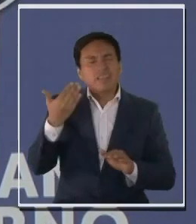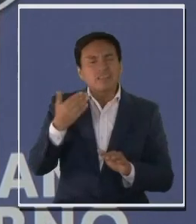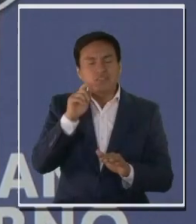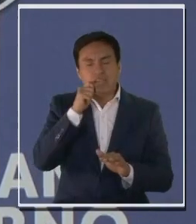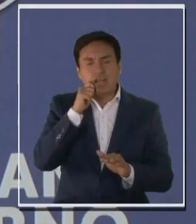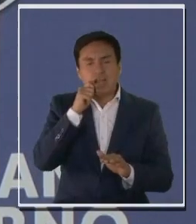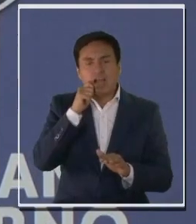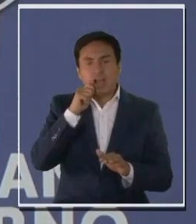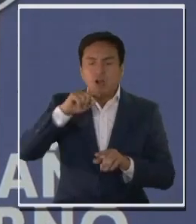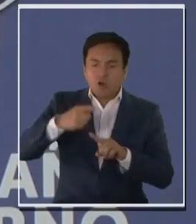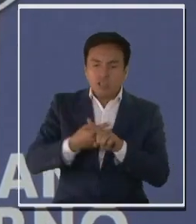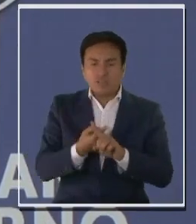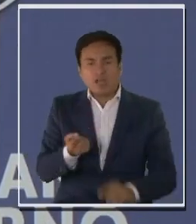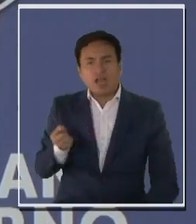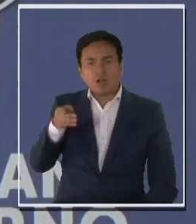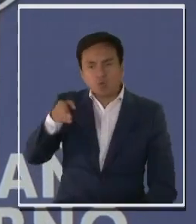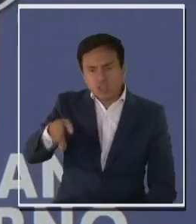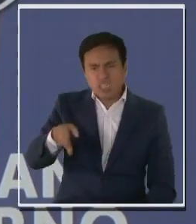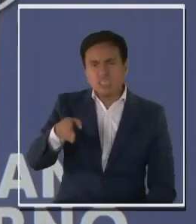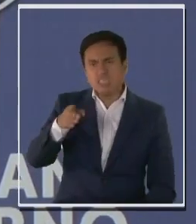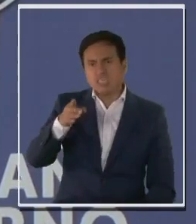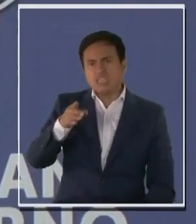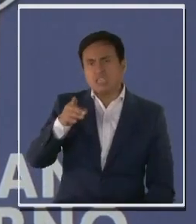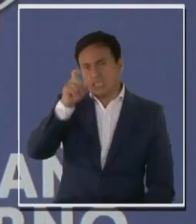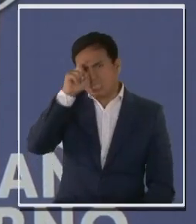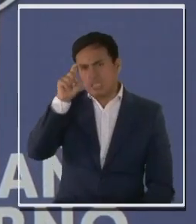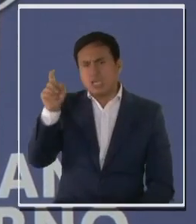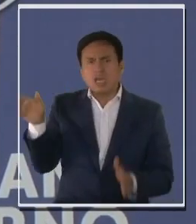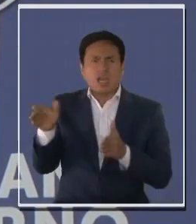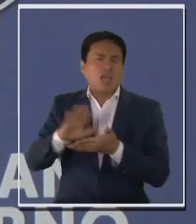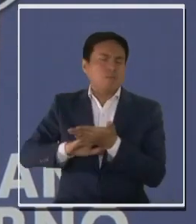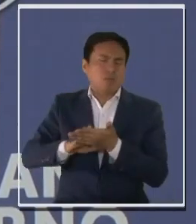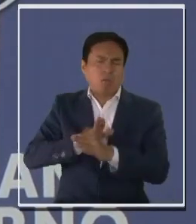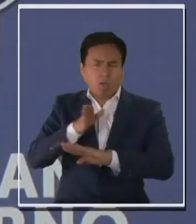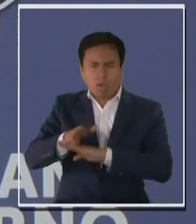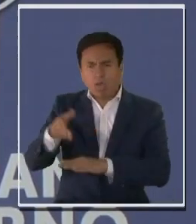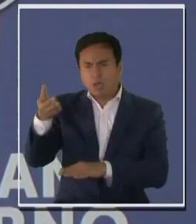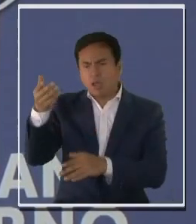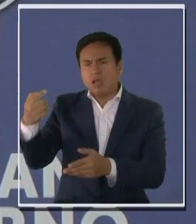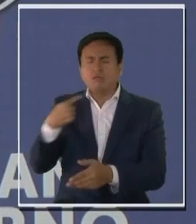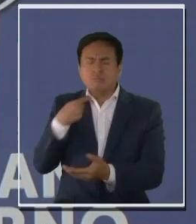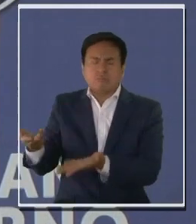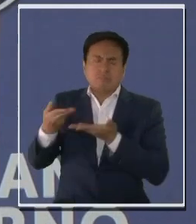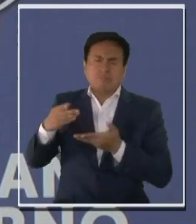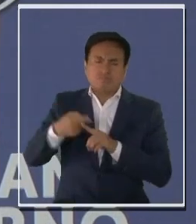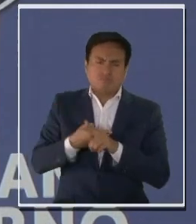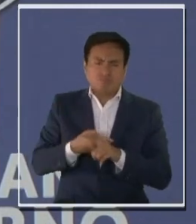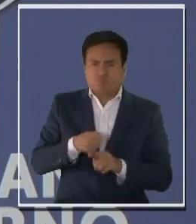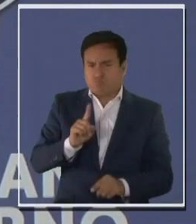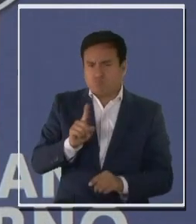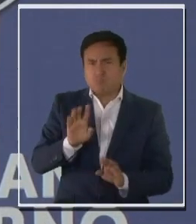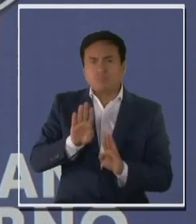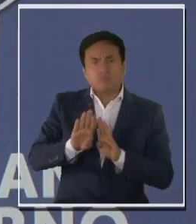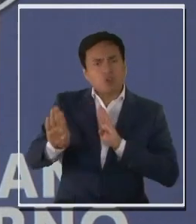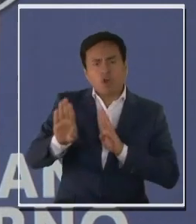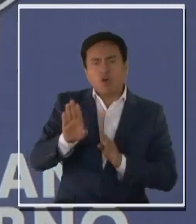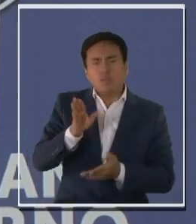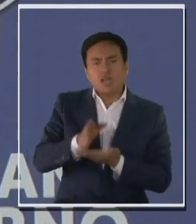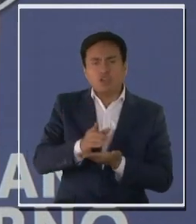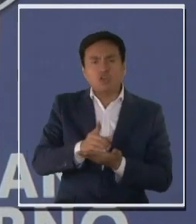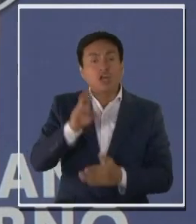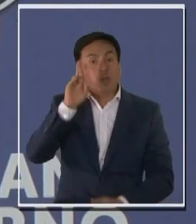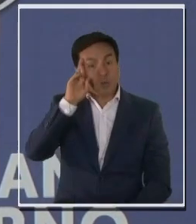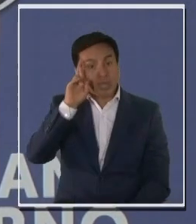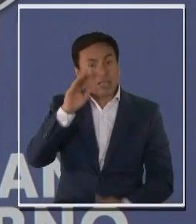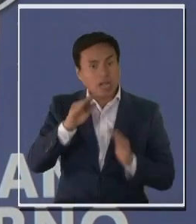hacerlos acudir nuevamente a un servicio donde podían contagiarse y por eso es que dejó de ser obligatorio Así que eso es muy muy importante que lo recuerden